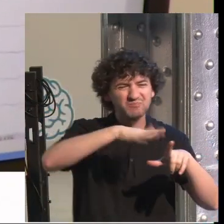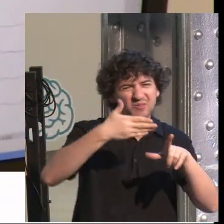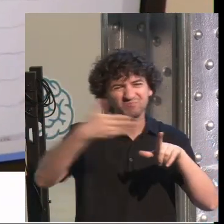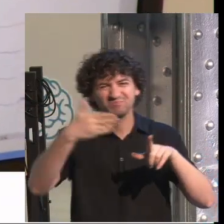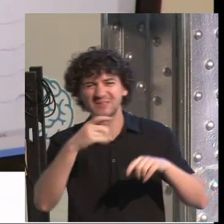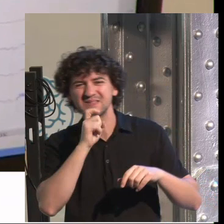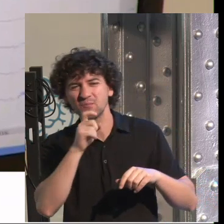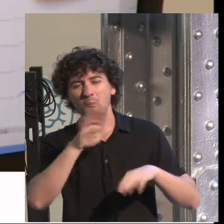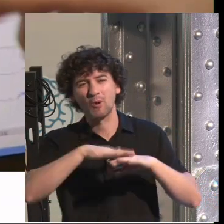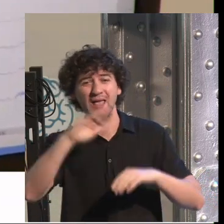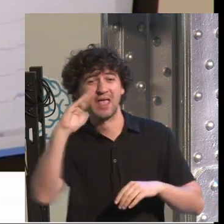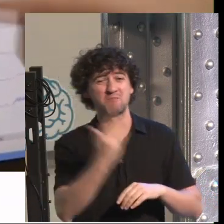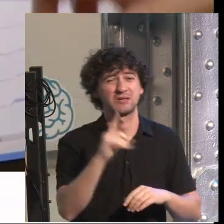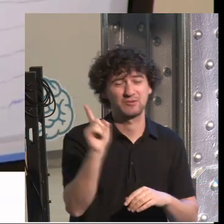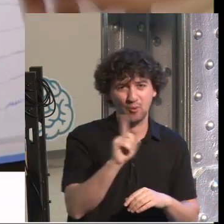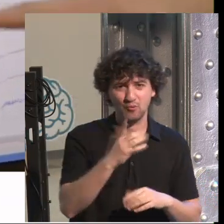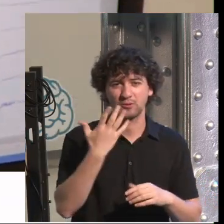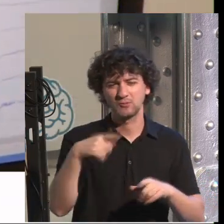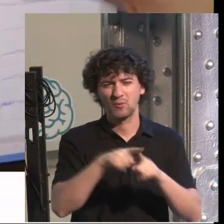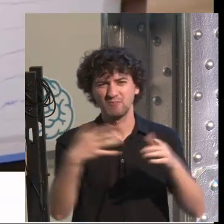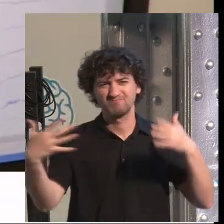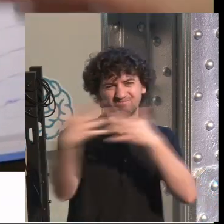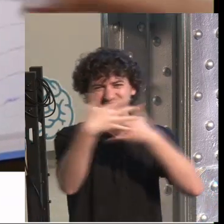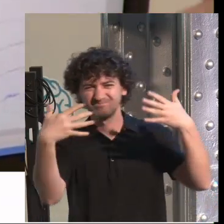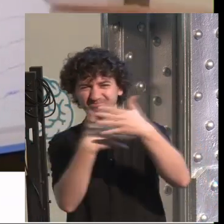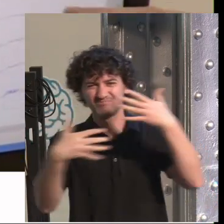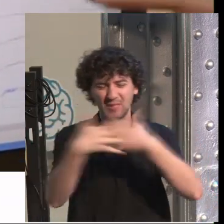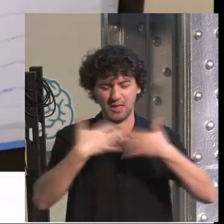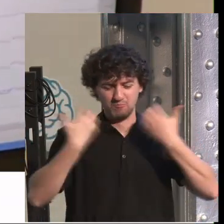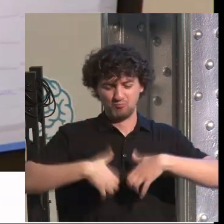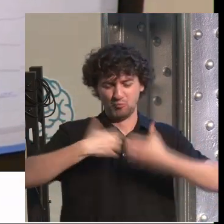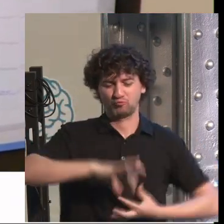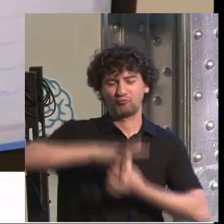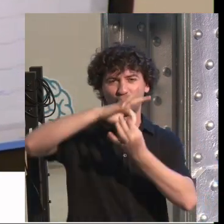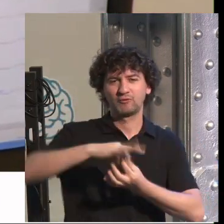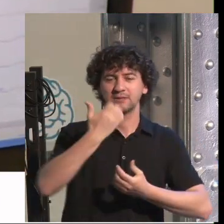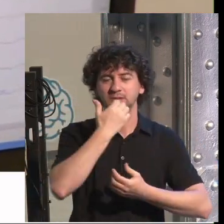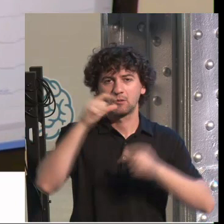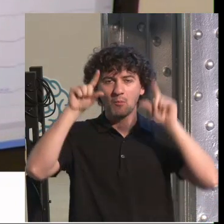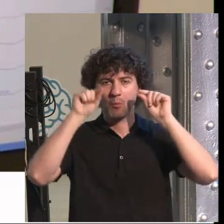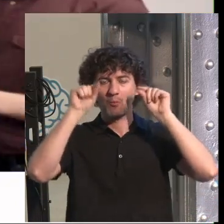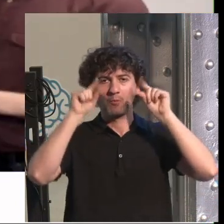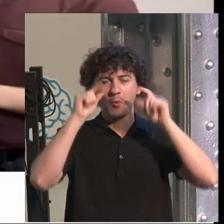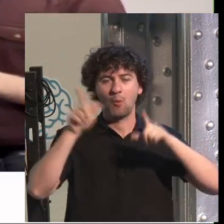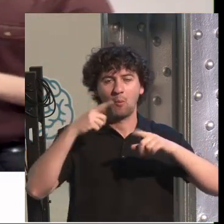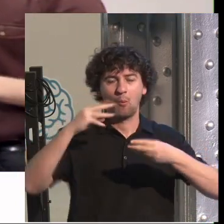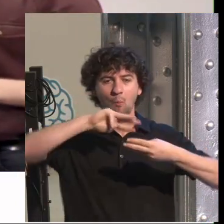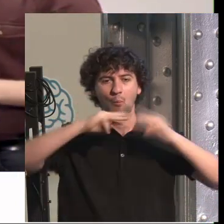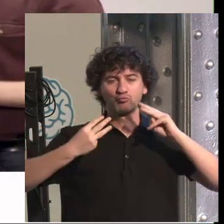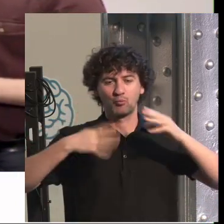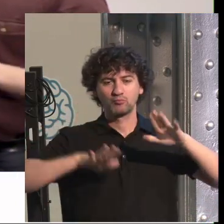no es invasiva y además hay muchas interferencias del sistema motor. Cuando pestañeamos, cuando movemos los músculos,